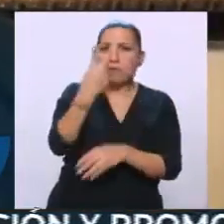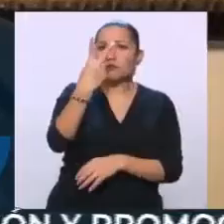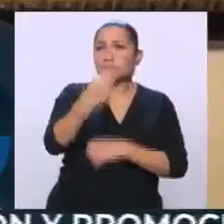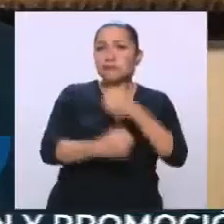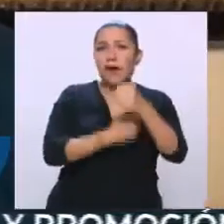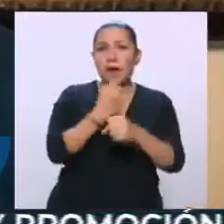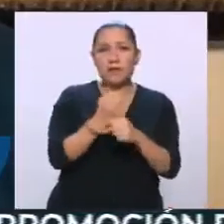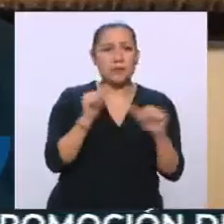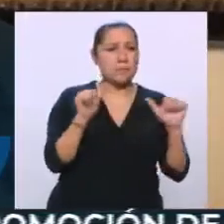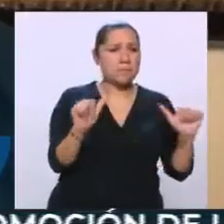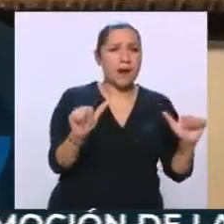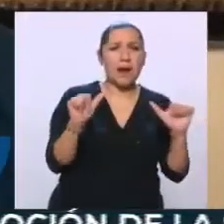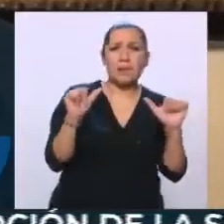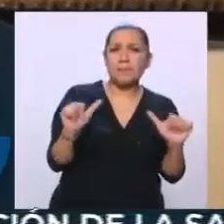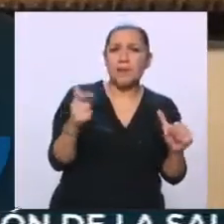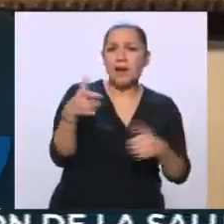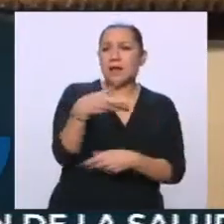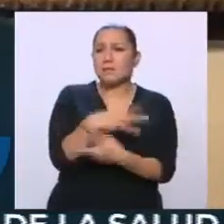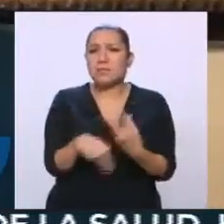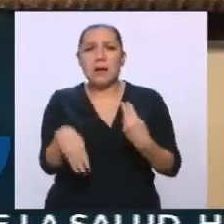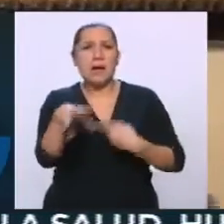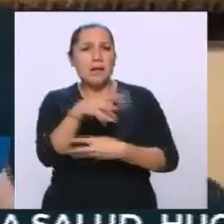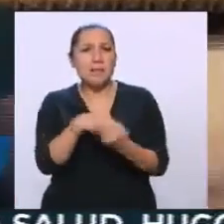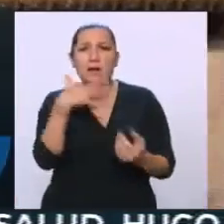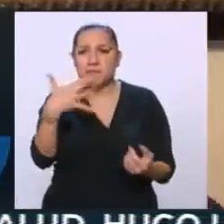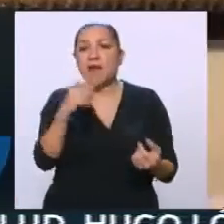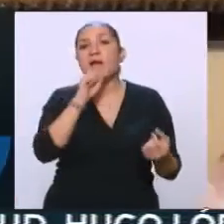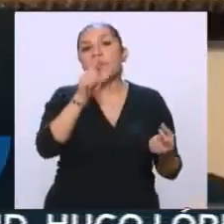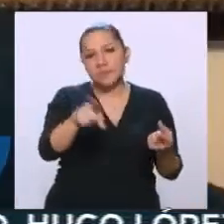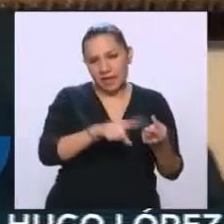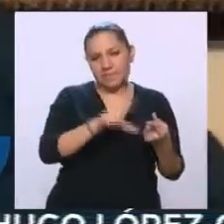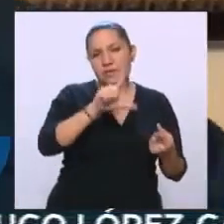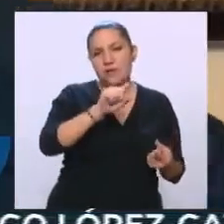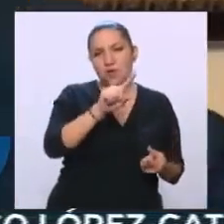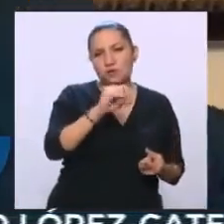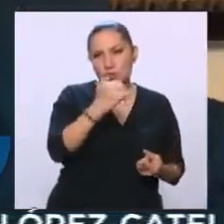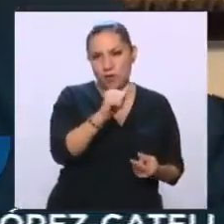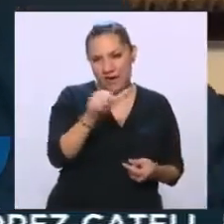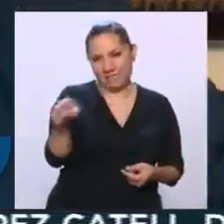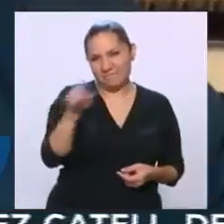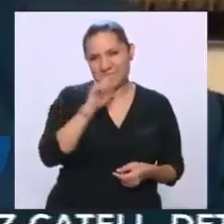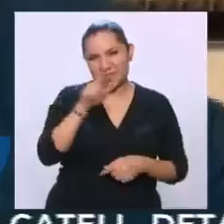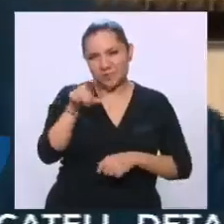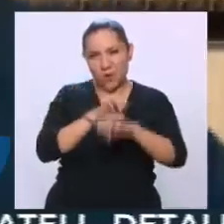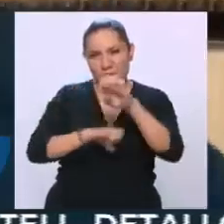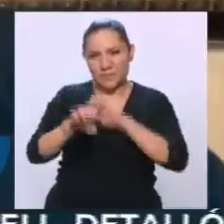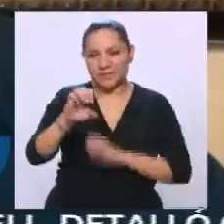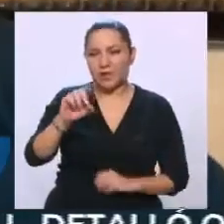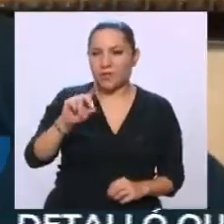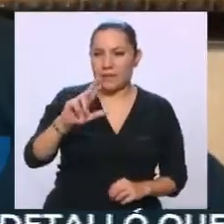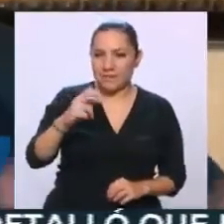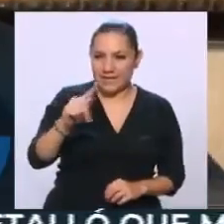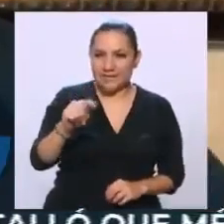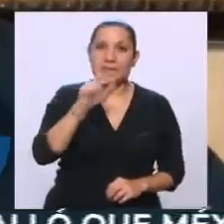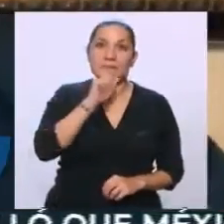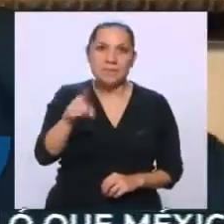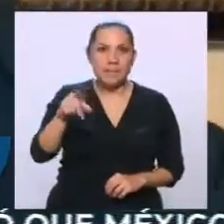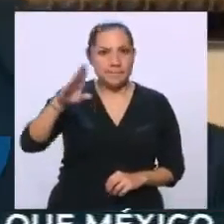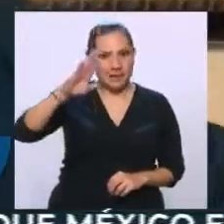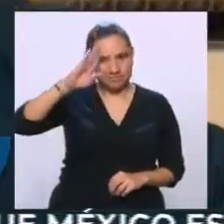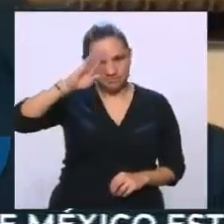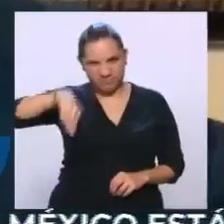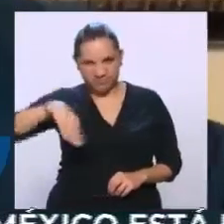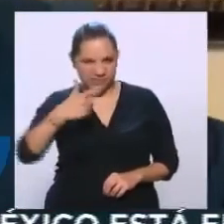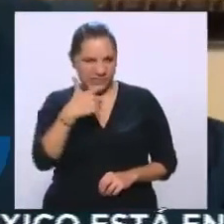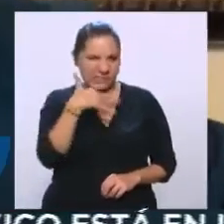supuesto, casos como el de Emilio Lozoya con el caso de Overdredge y la estafa maestra. En el pasado, antes de la presente administración, la efectividad